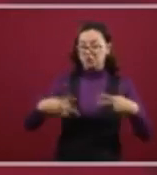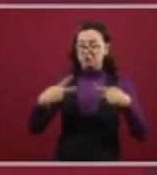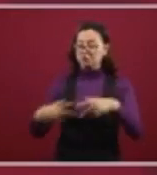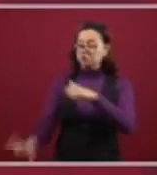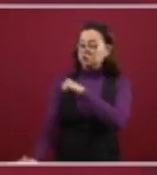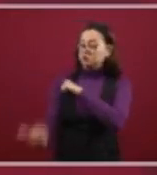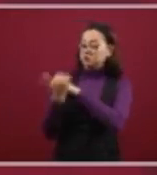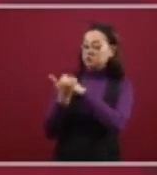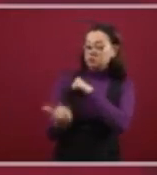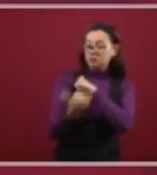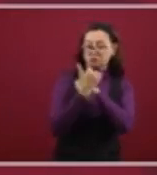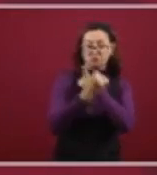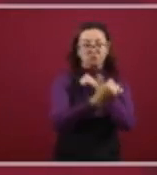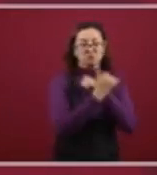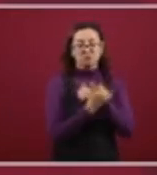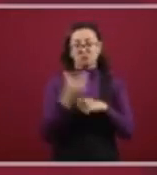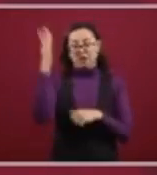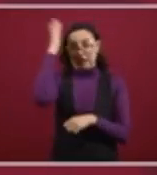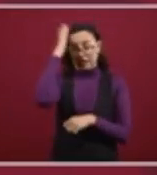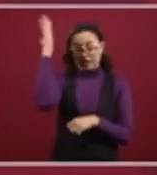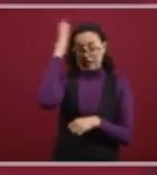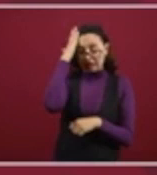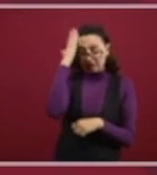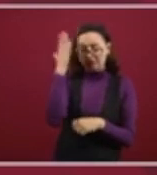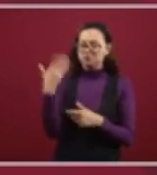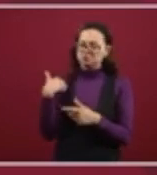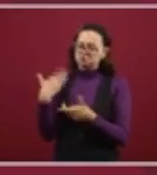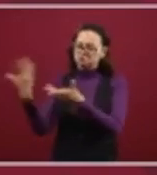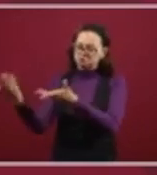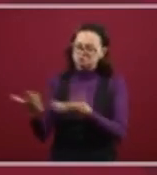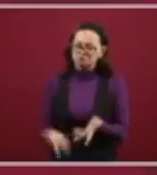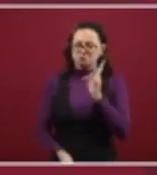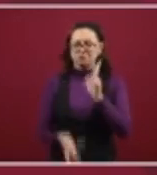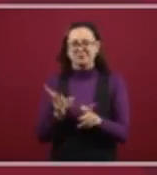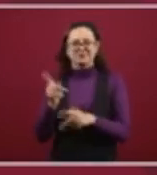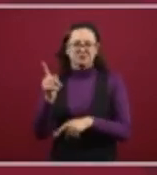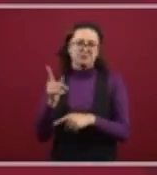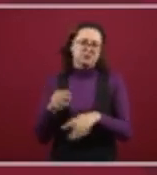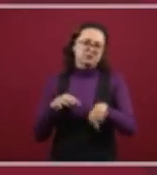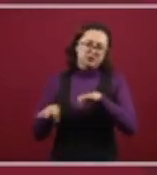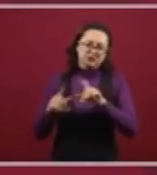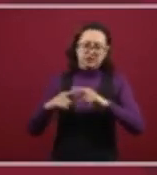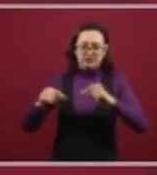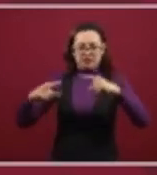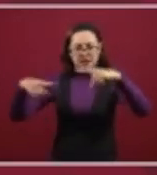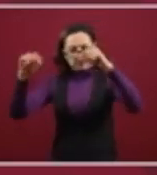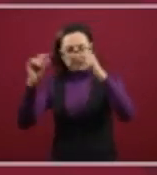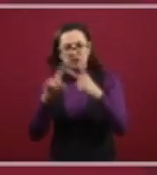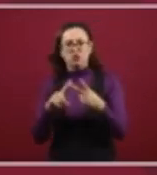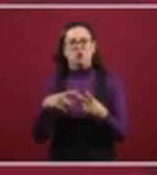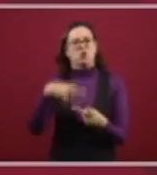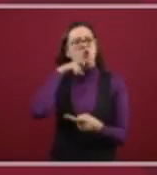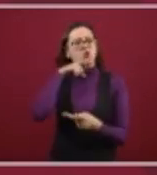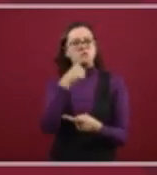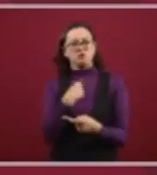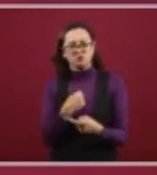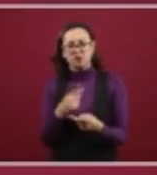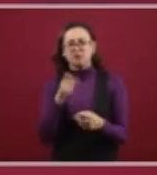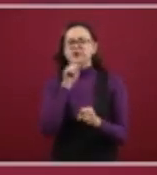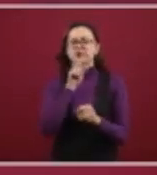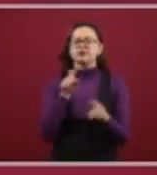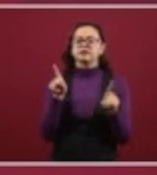a los productores o los líderes de los productores de principalmente de trigo, sin duda de tomate. En los últimos días